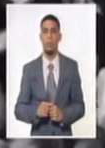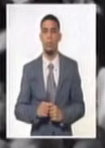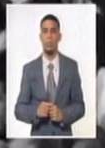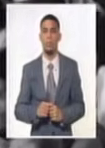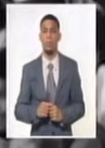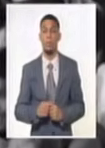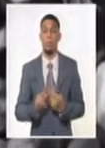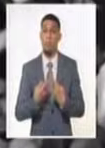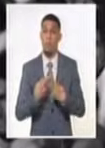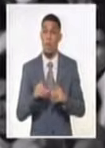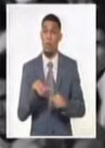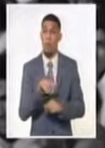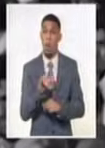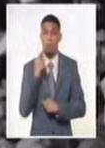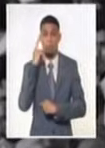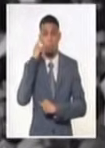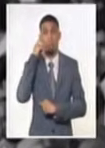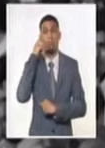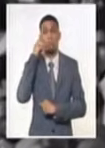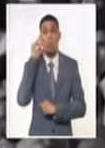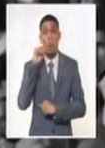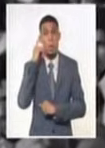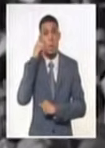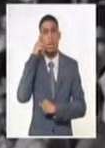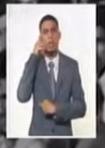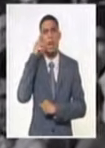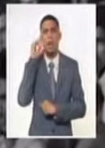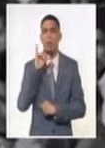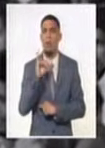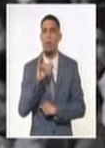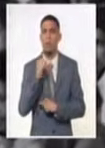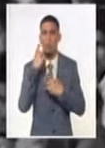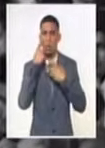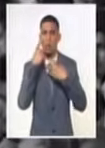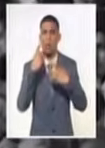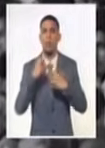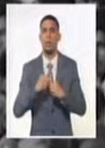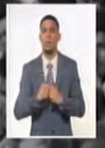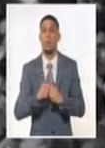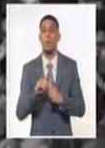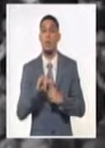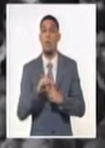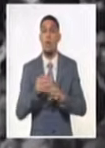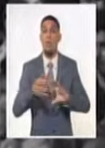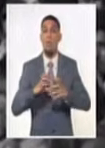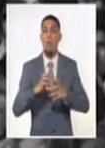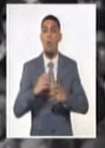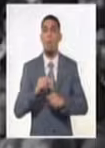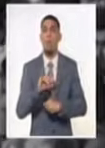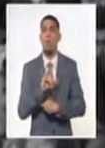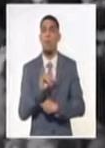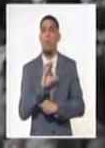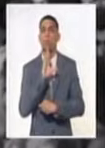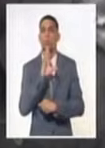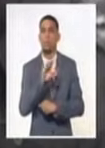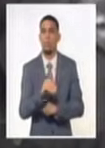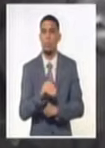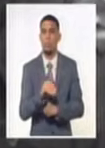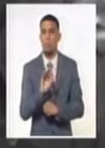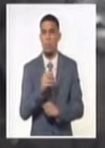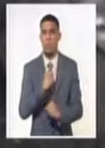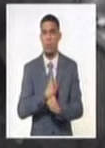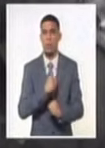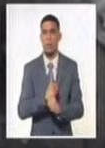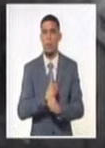que pensar con carácter creador, hay que tener desarrollado el espíritu autocrítico sobre su propio trabajo.